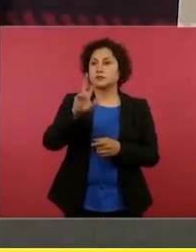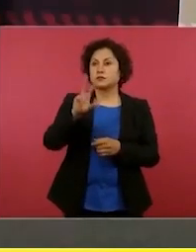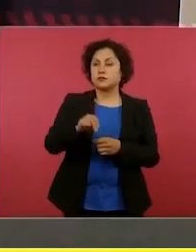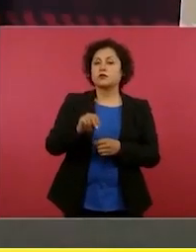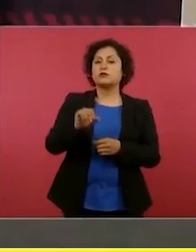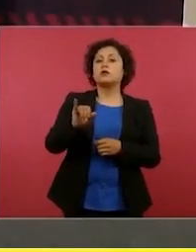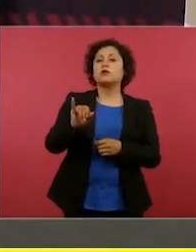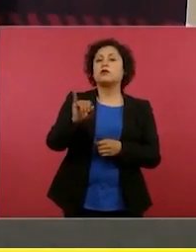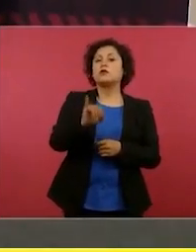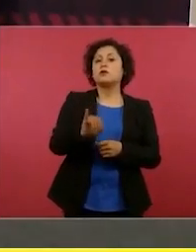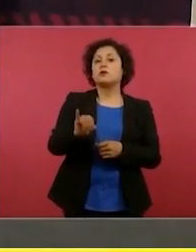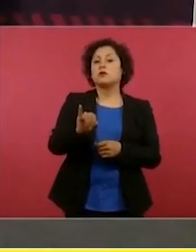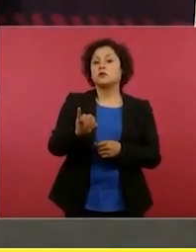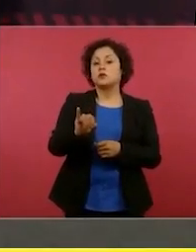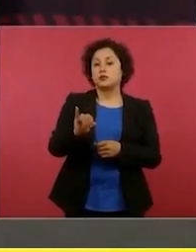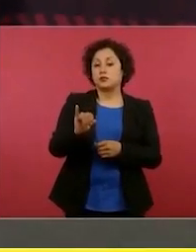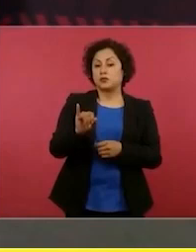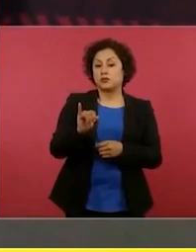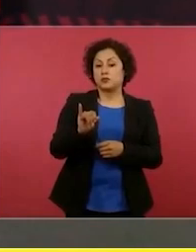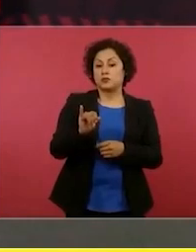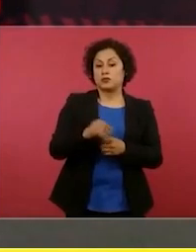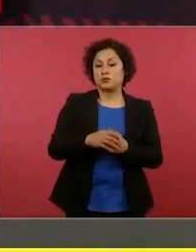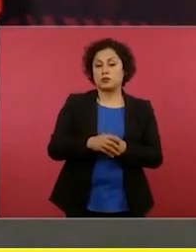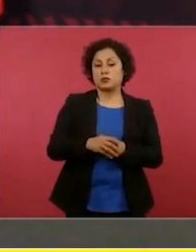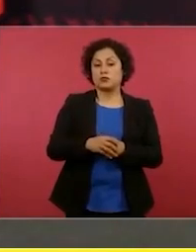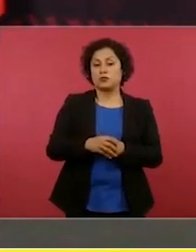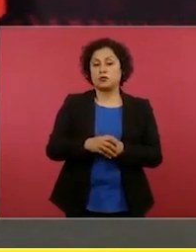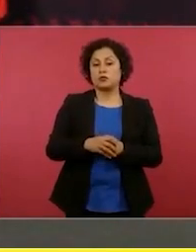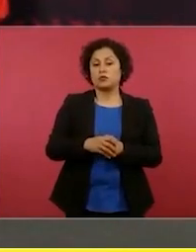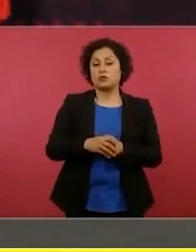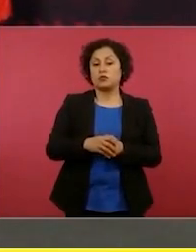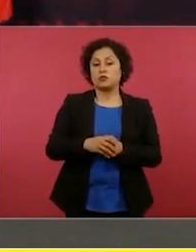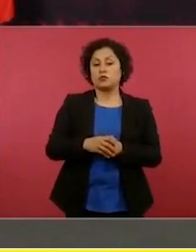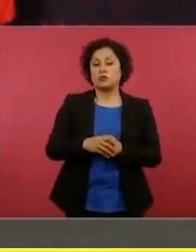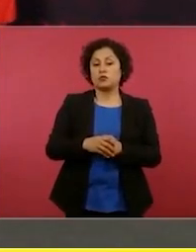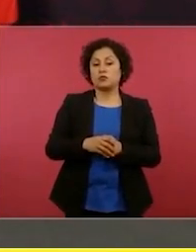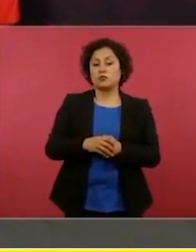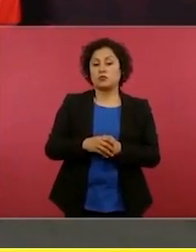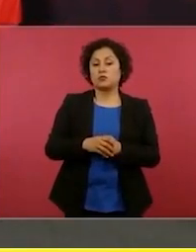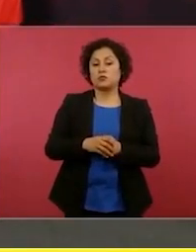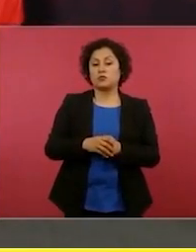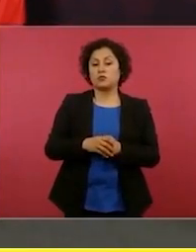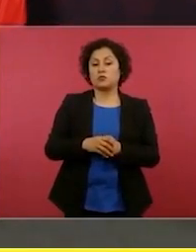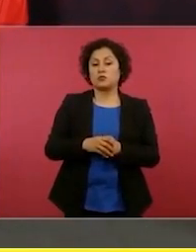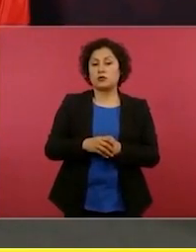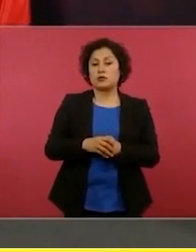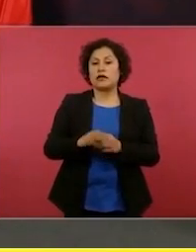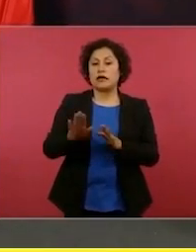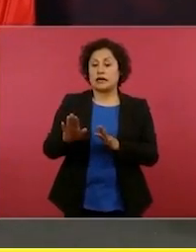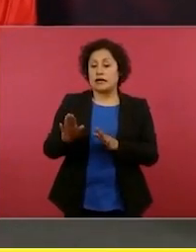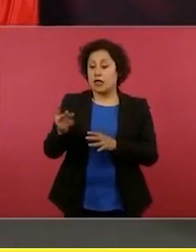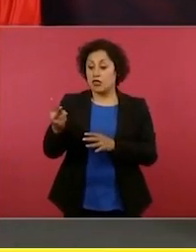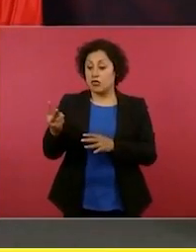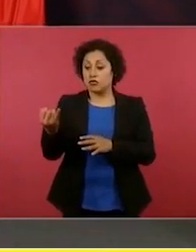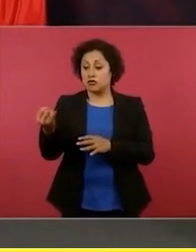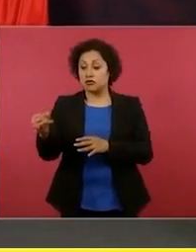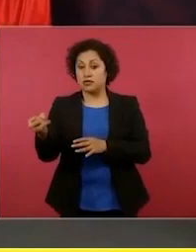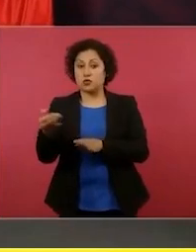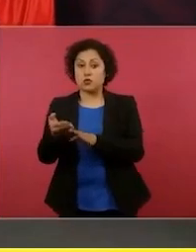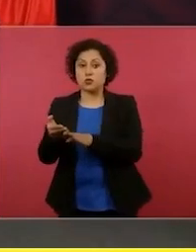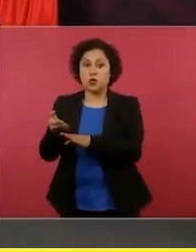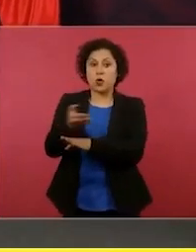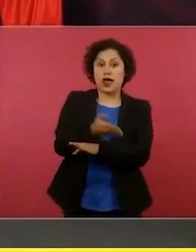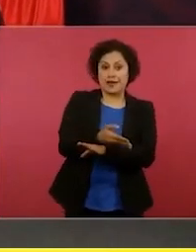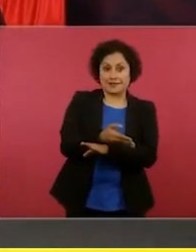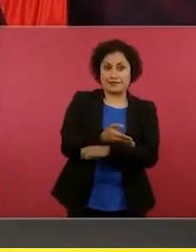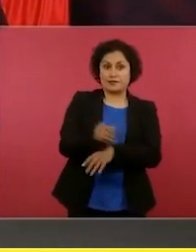explicó que estos dos días, que son jueves y viernes, se va a dedicar a llevar a cabo una gira pero privada, de carácter cultural, sin la